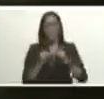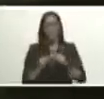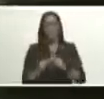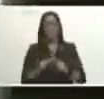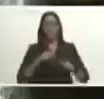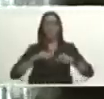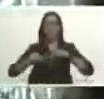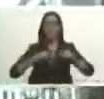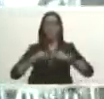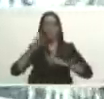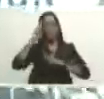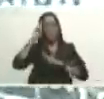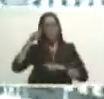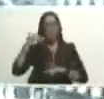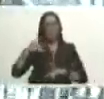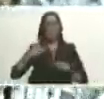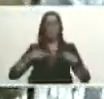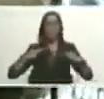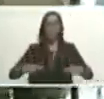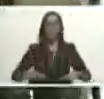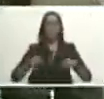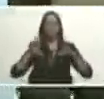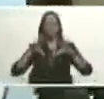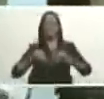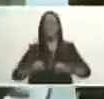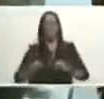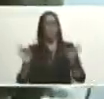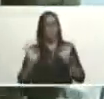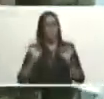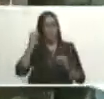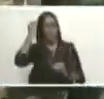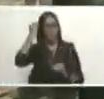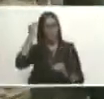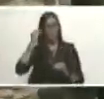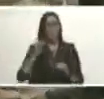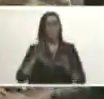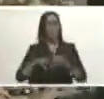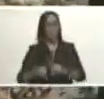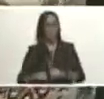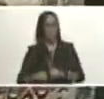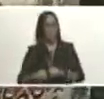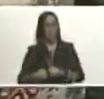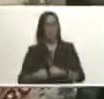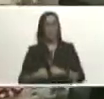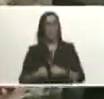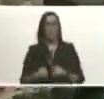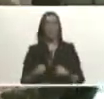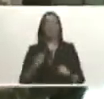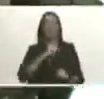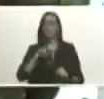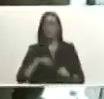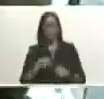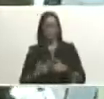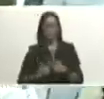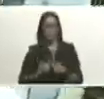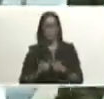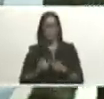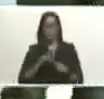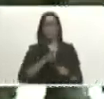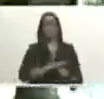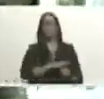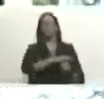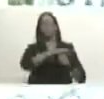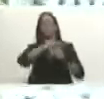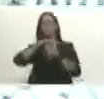respetando los derechos humanos, controlamos lo que nadie pensaba que íbamos a controlar. Nos seguimos capacitando, seguimos